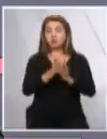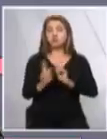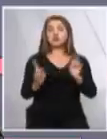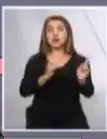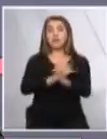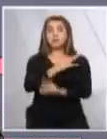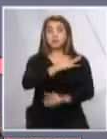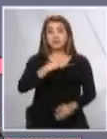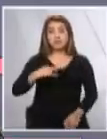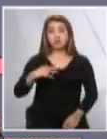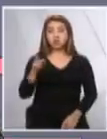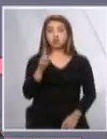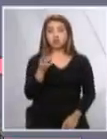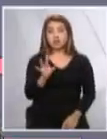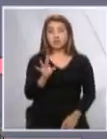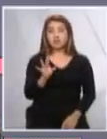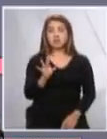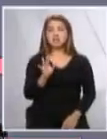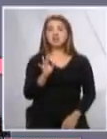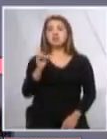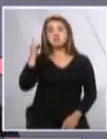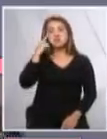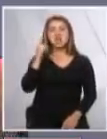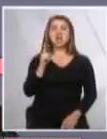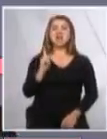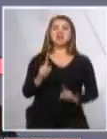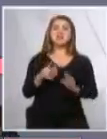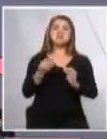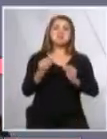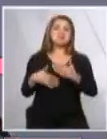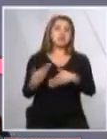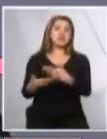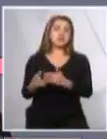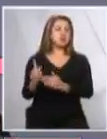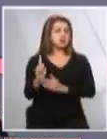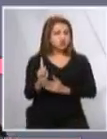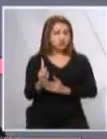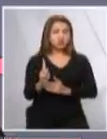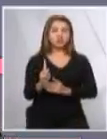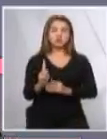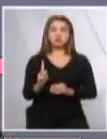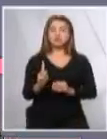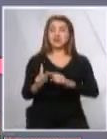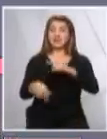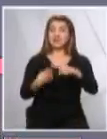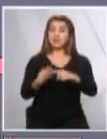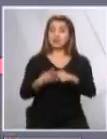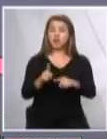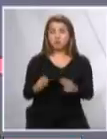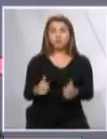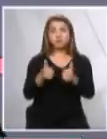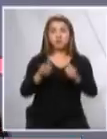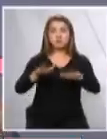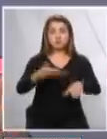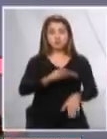gabinete no solamente una cuestión caprichosa que uno dice que tiene que pasar porque tiene que pasar, sino que incluso le es conveniente a la propia presidenta. Es decir,